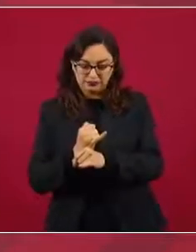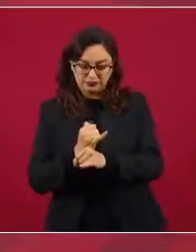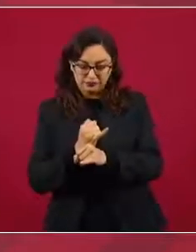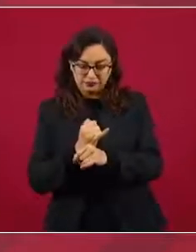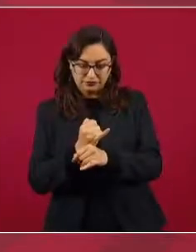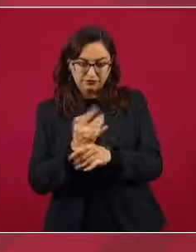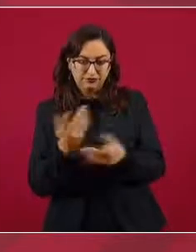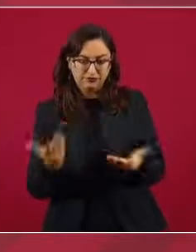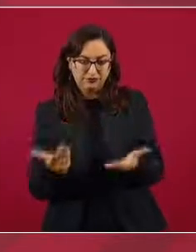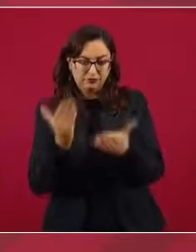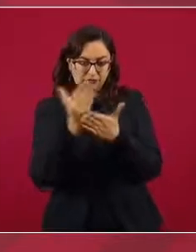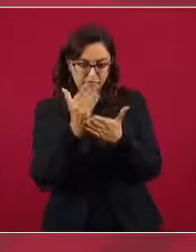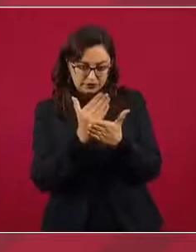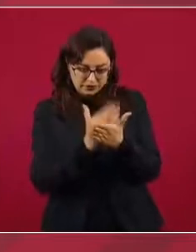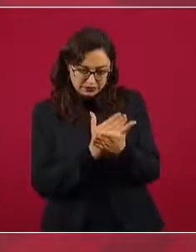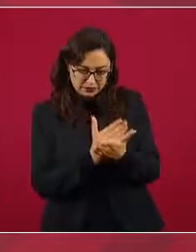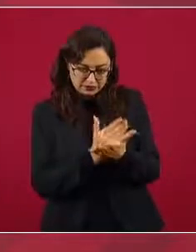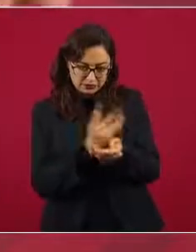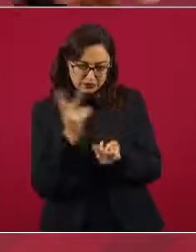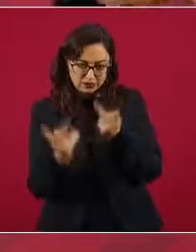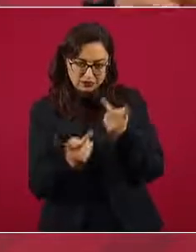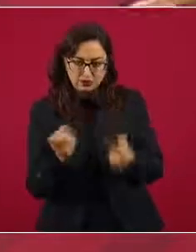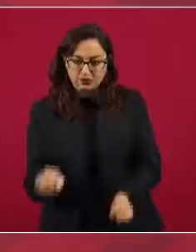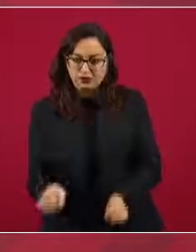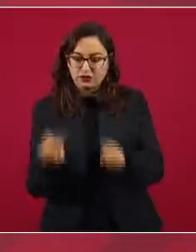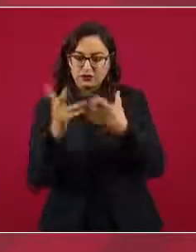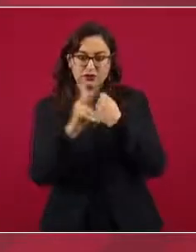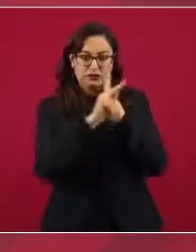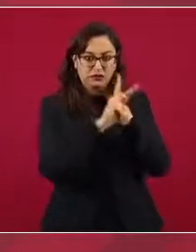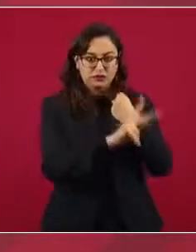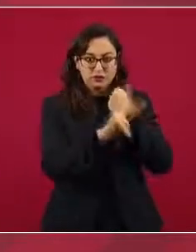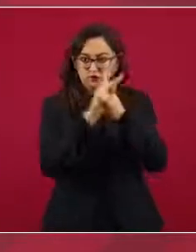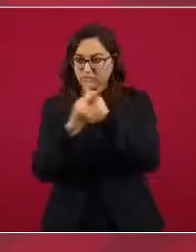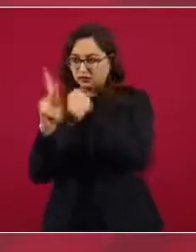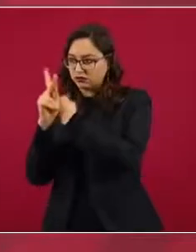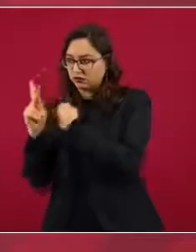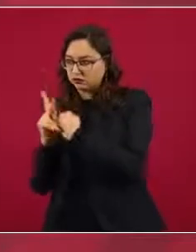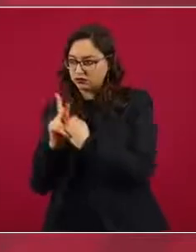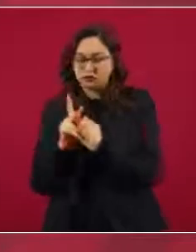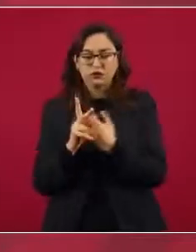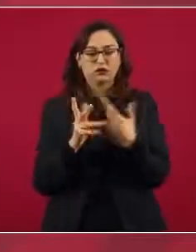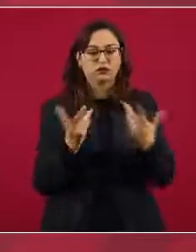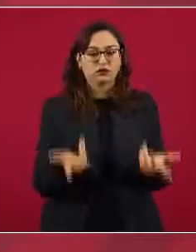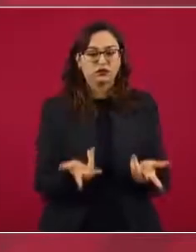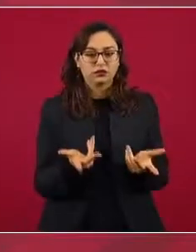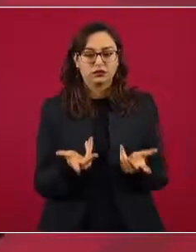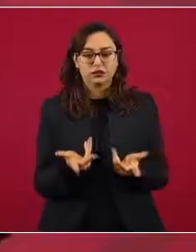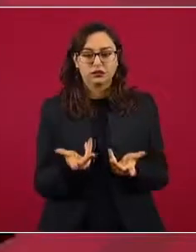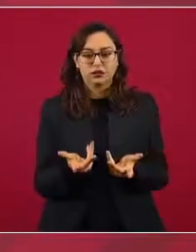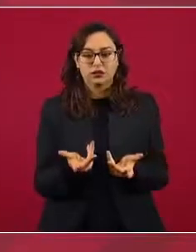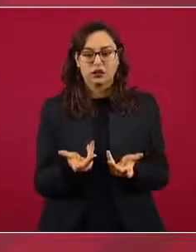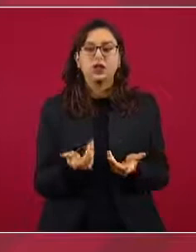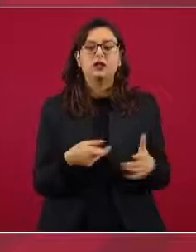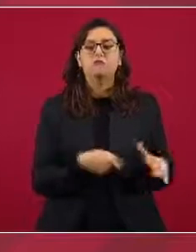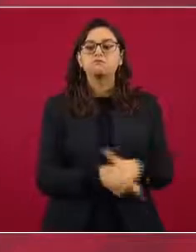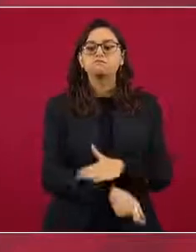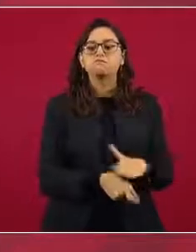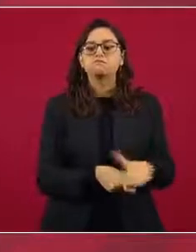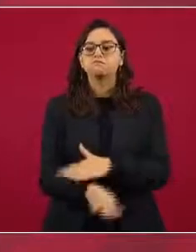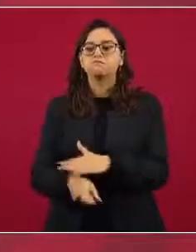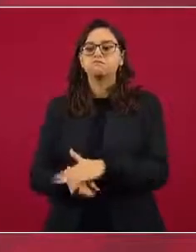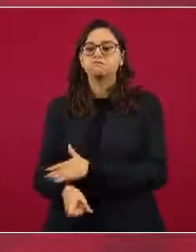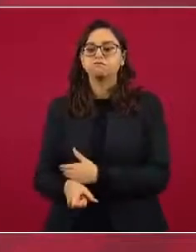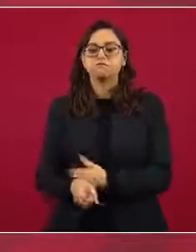cartera o varias carteras en distintos puntos y con 3,000, 5,000 pesos